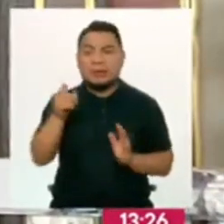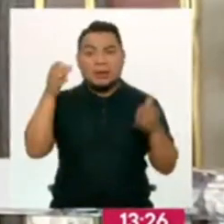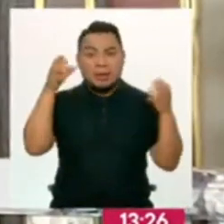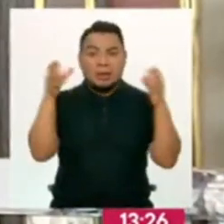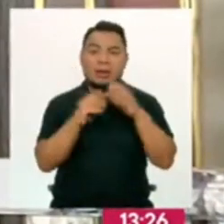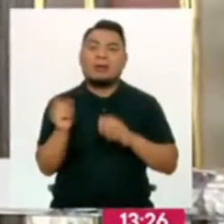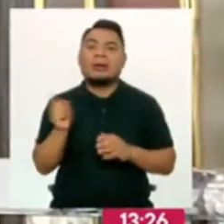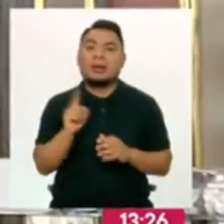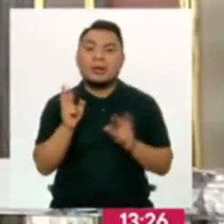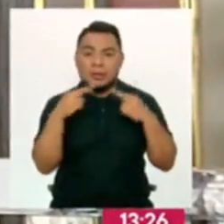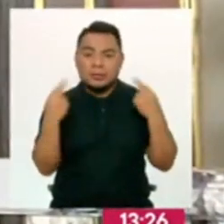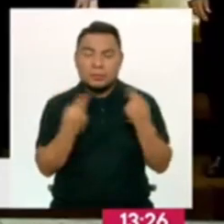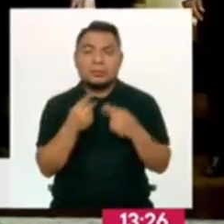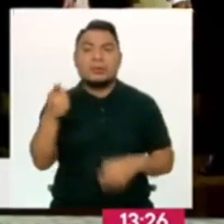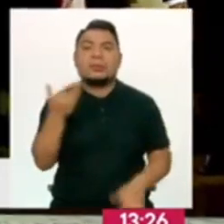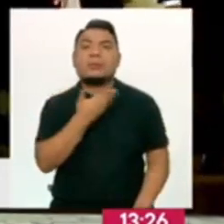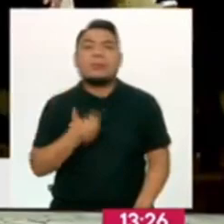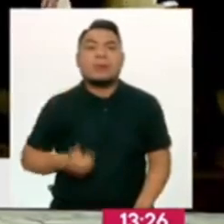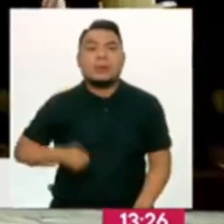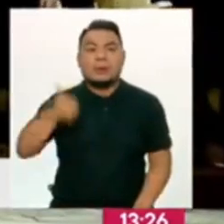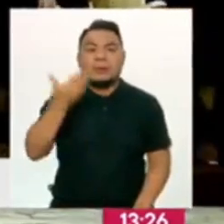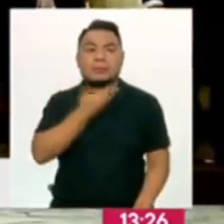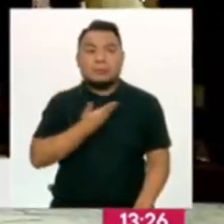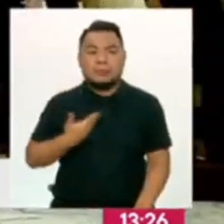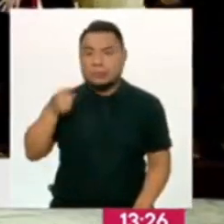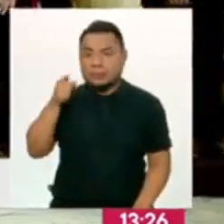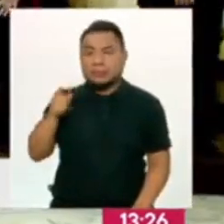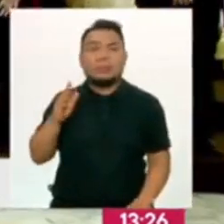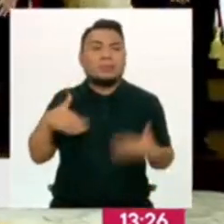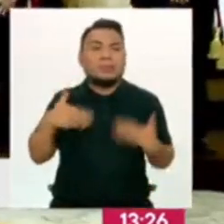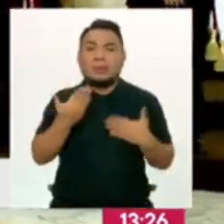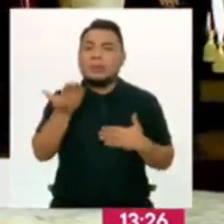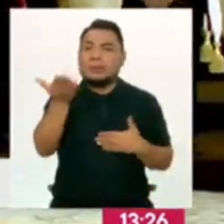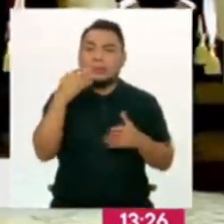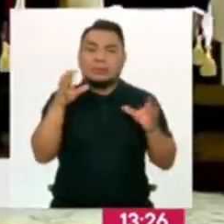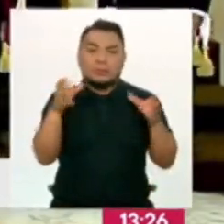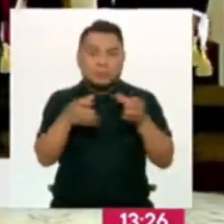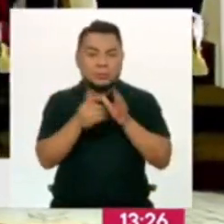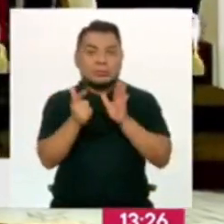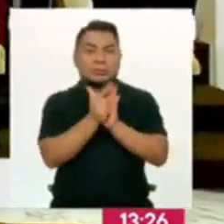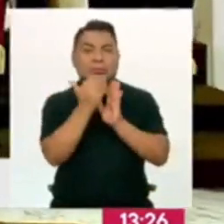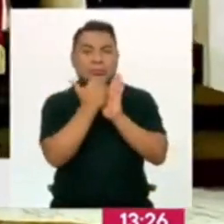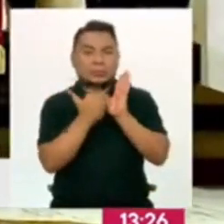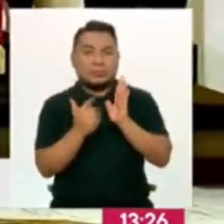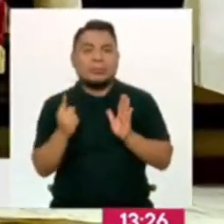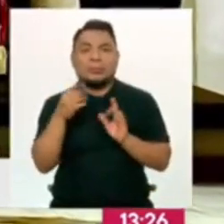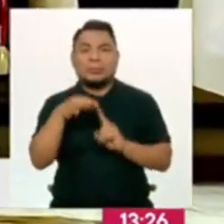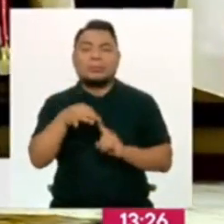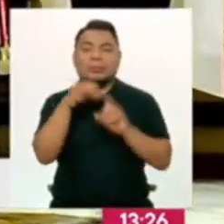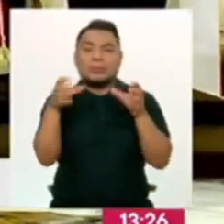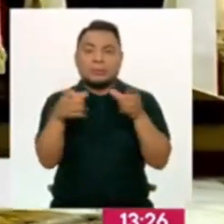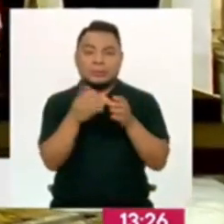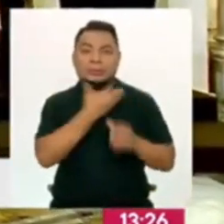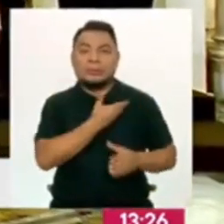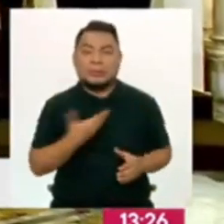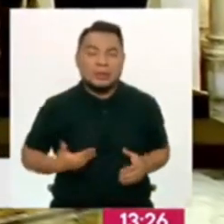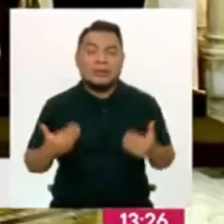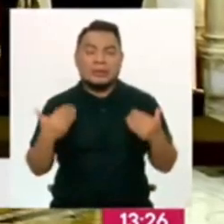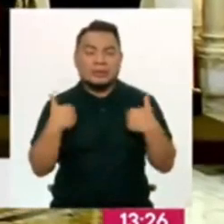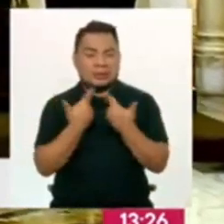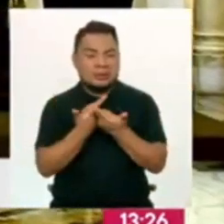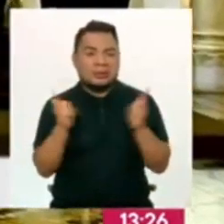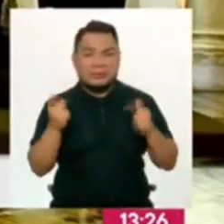no está reunido, el presidente de la República podrá convocar a una legislatura extraordinaria. El Ejecutivo tendrá la